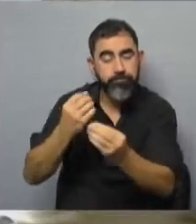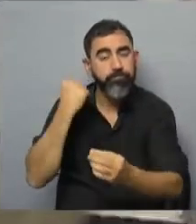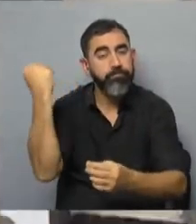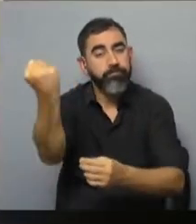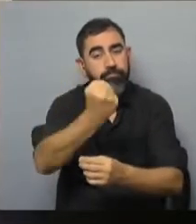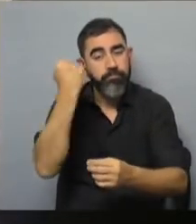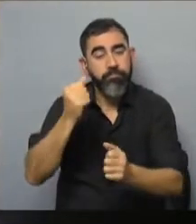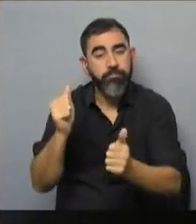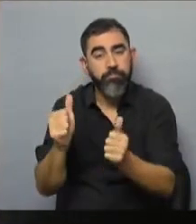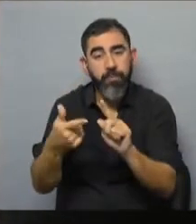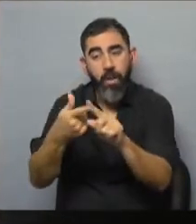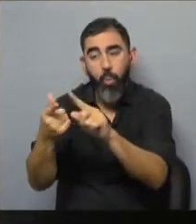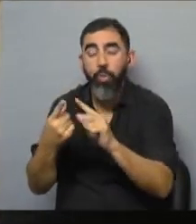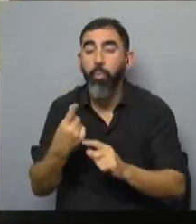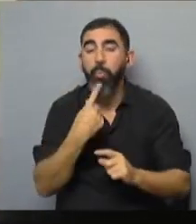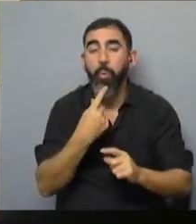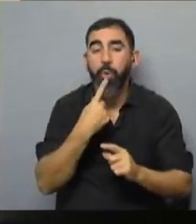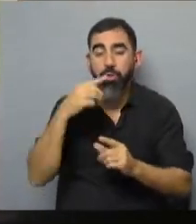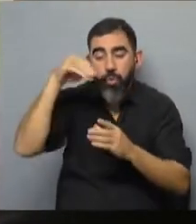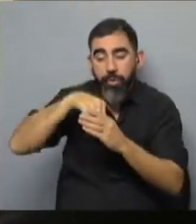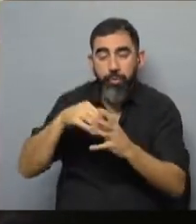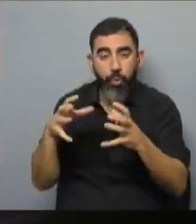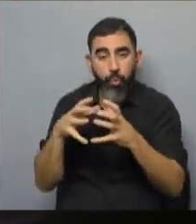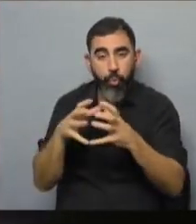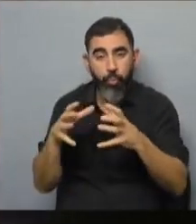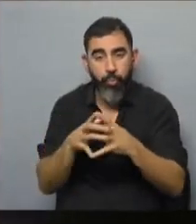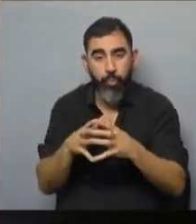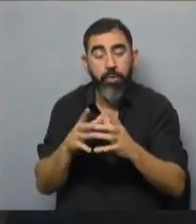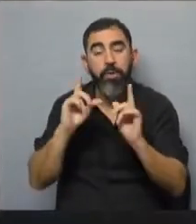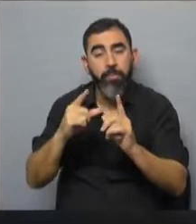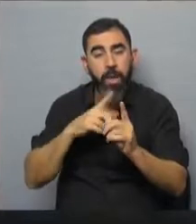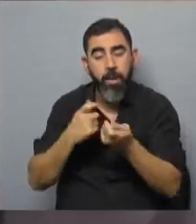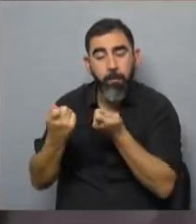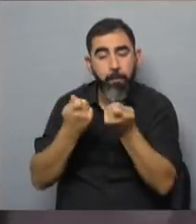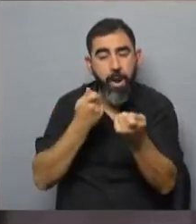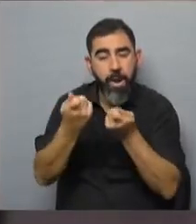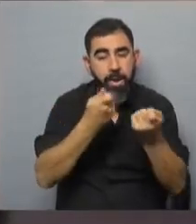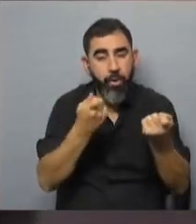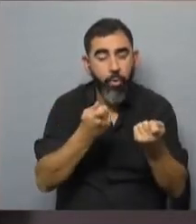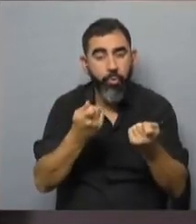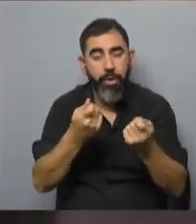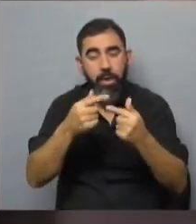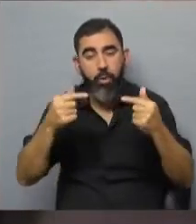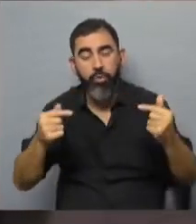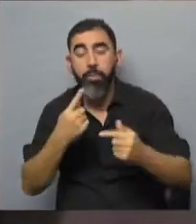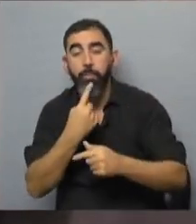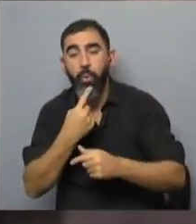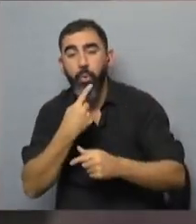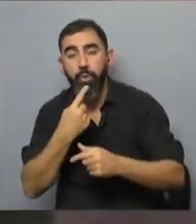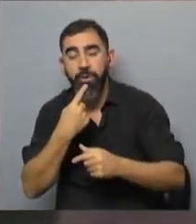primordial trabajar en un acuerdo político dentro del Frente de Todos y contar con el manejo centralizado de los instrumentos de